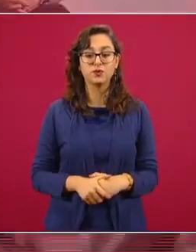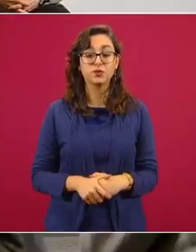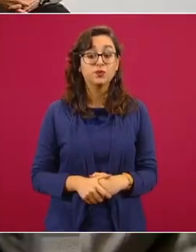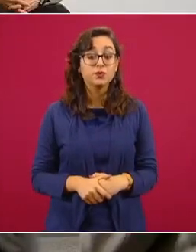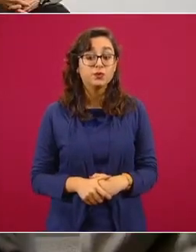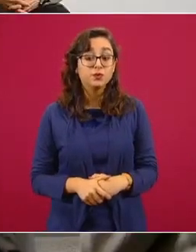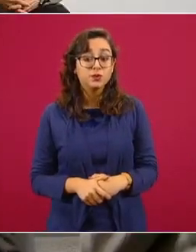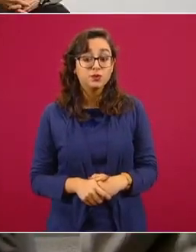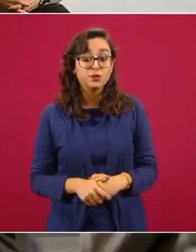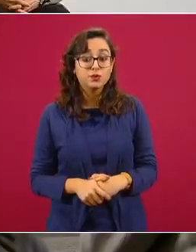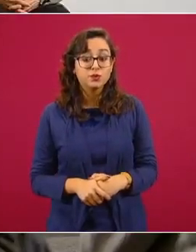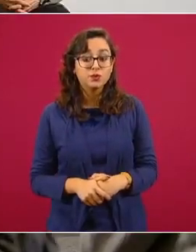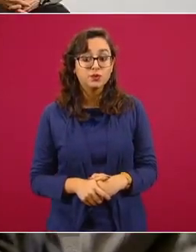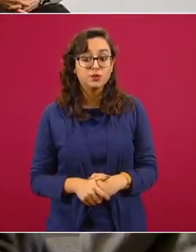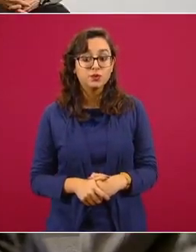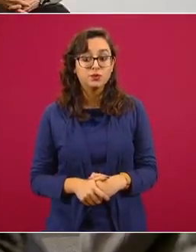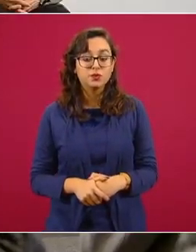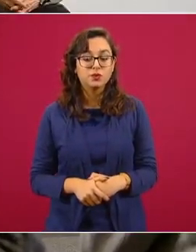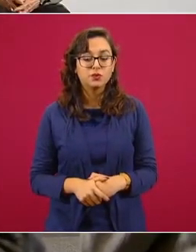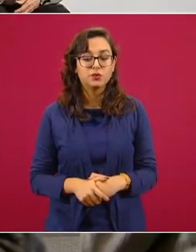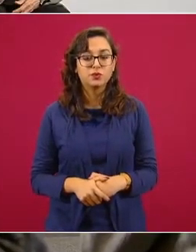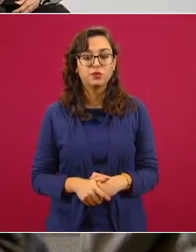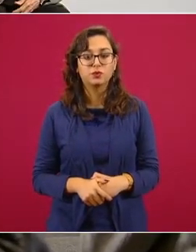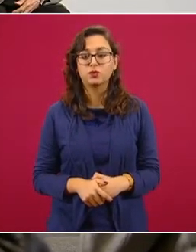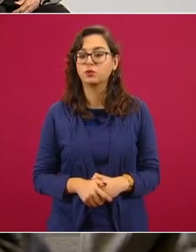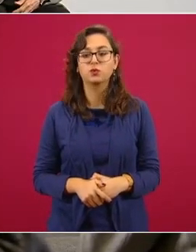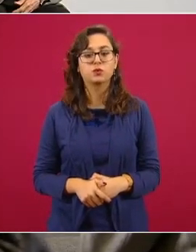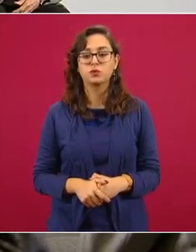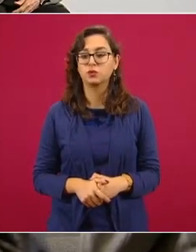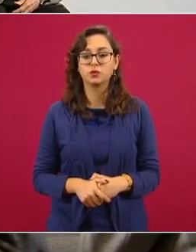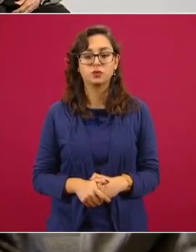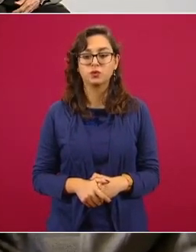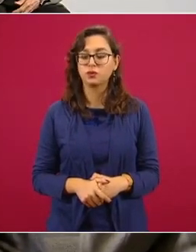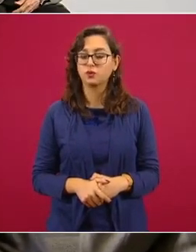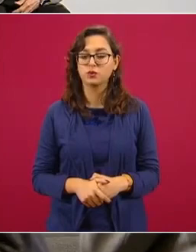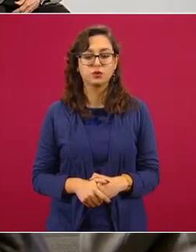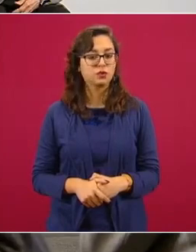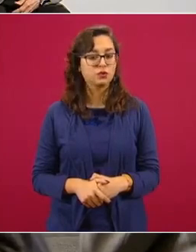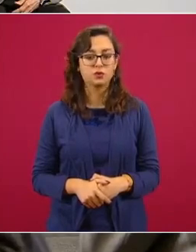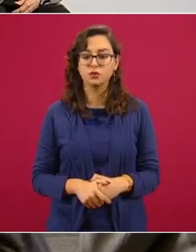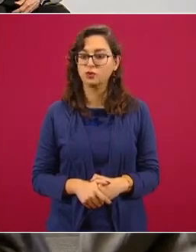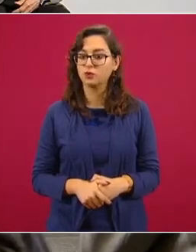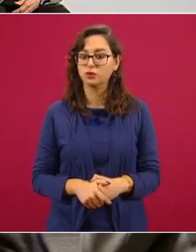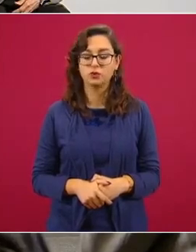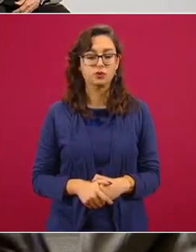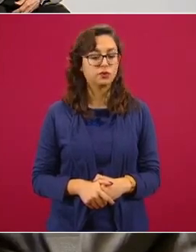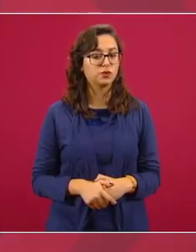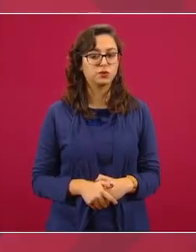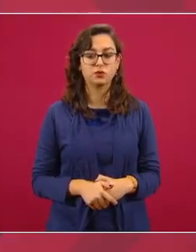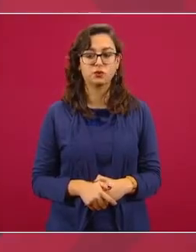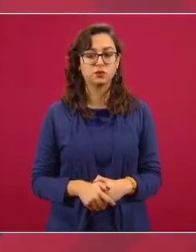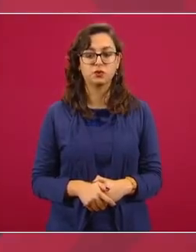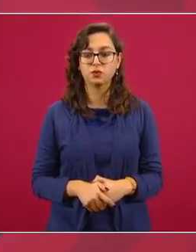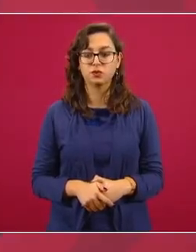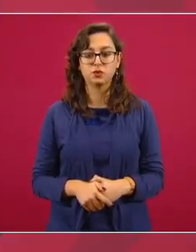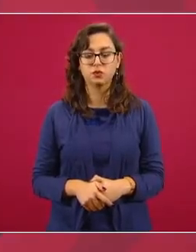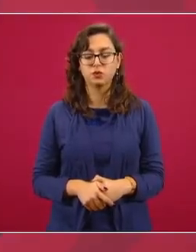¿Mande? ¿No ha habido reacción de FEMSA? No, no, no, no, no, salió por ahí de